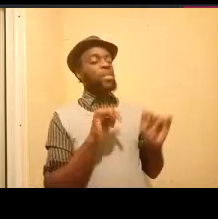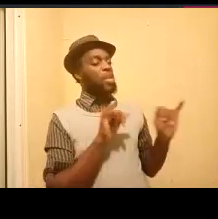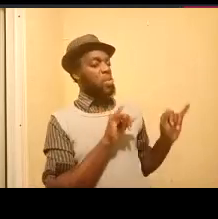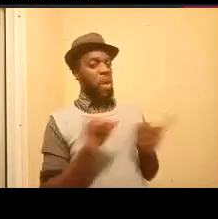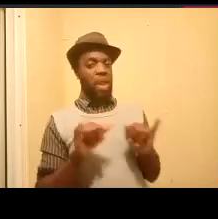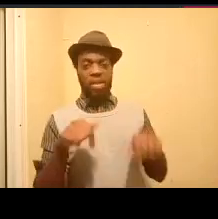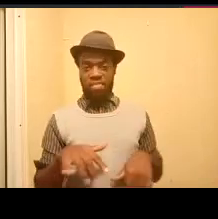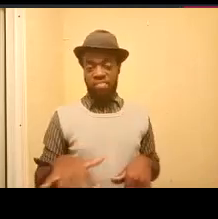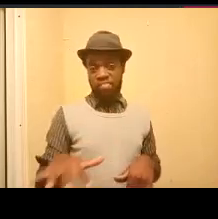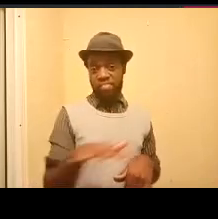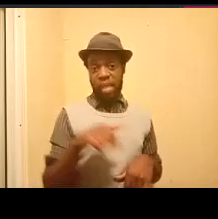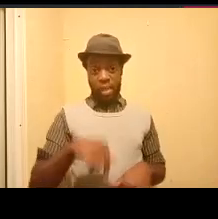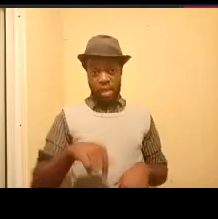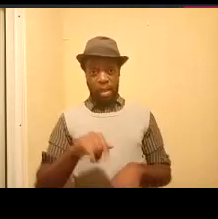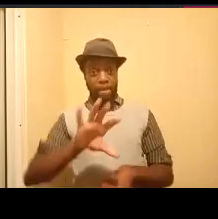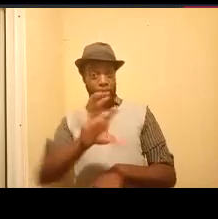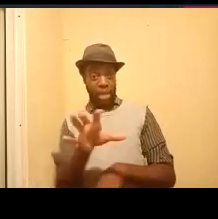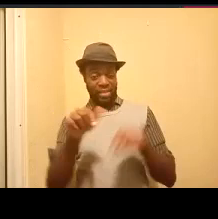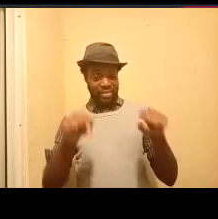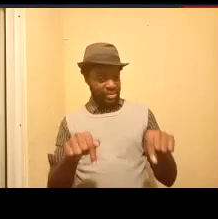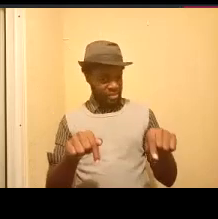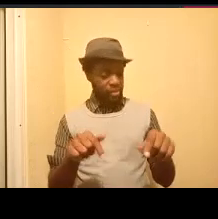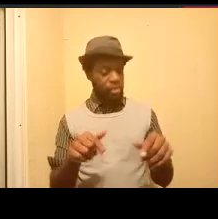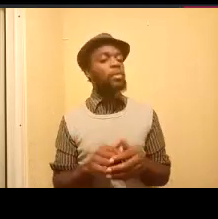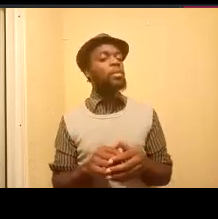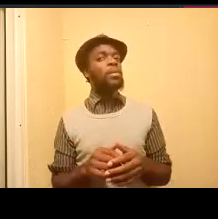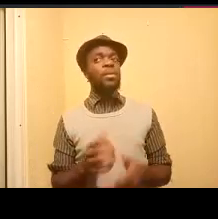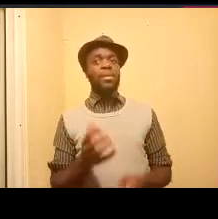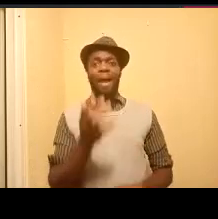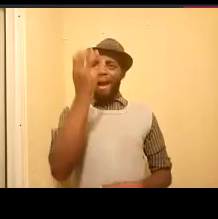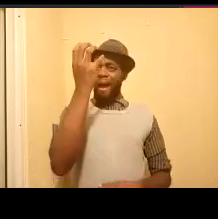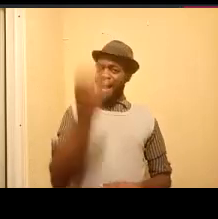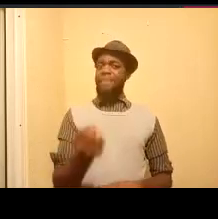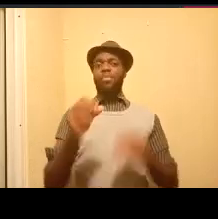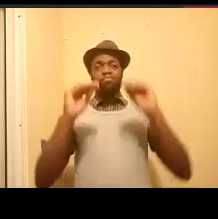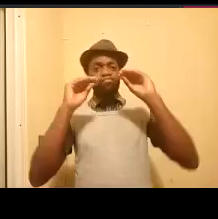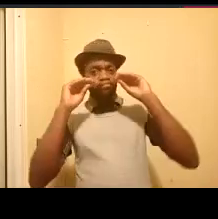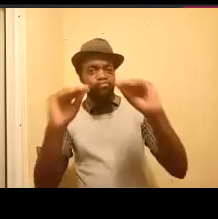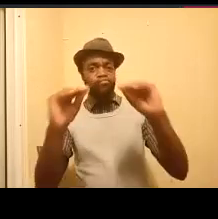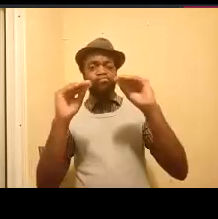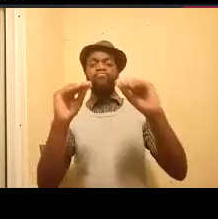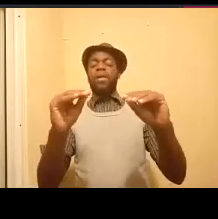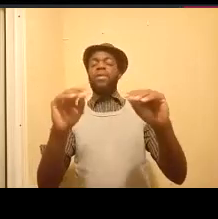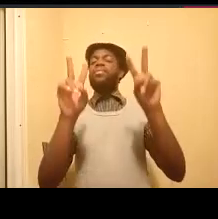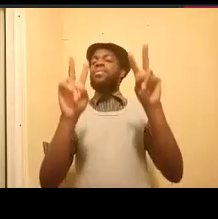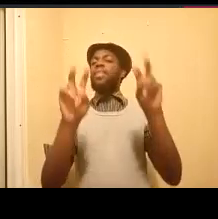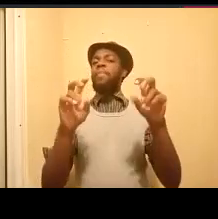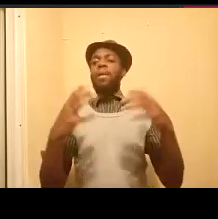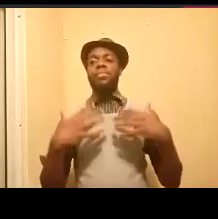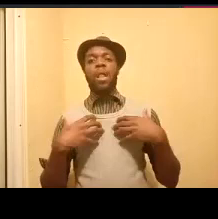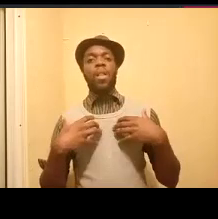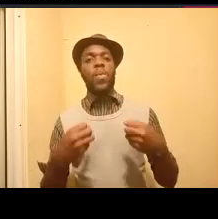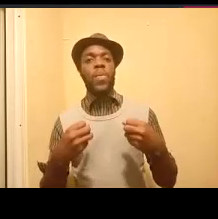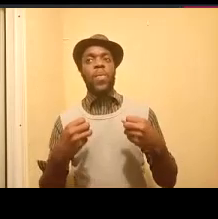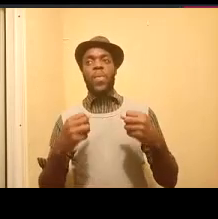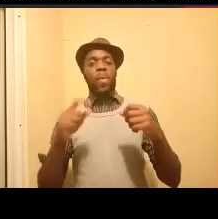en mi país se cuenta con una educación sexual en el sistema escolar y en el sistema de